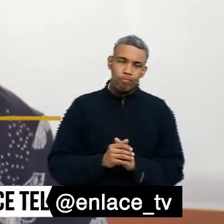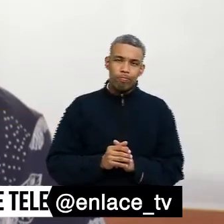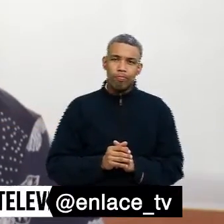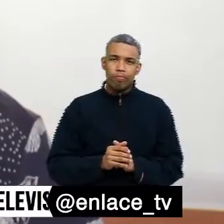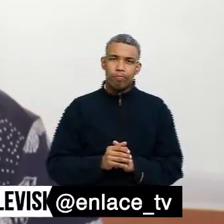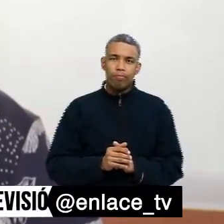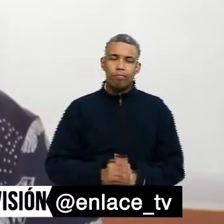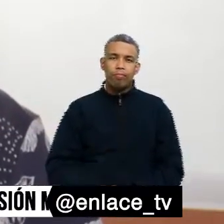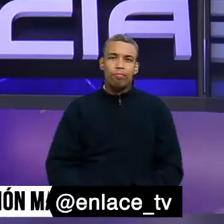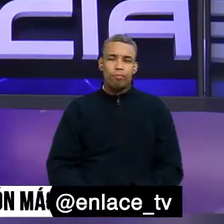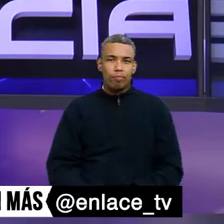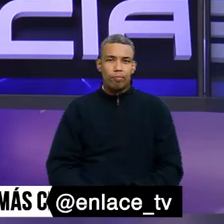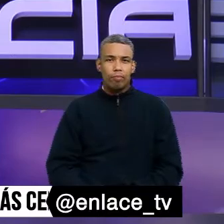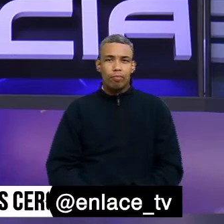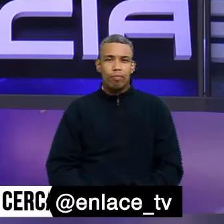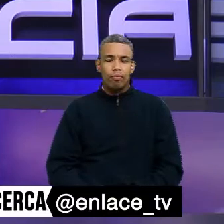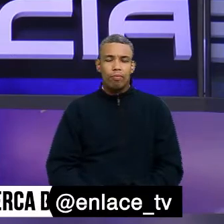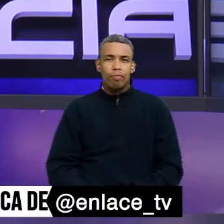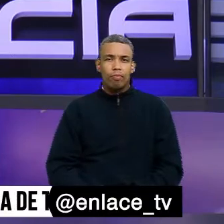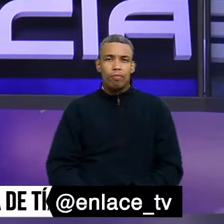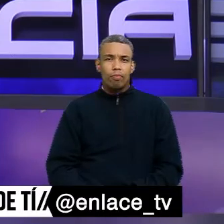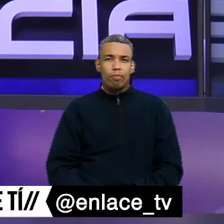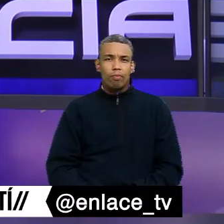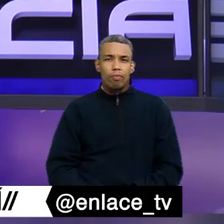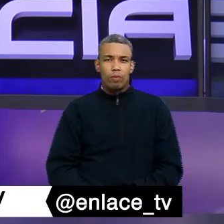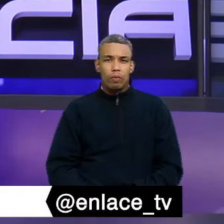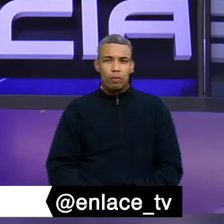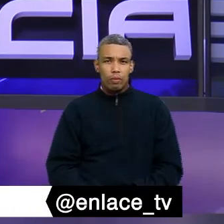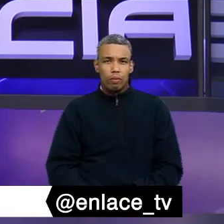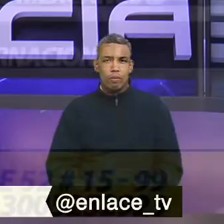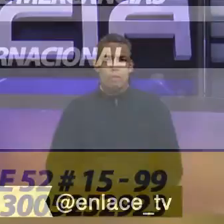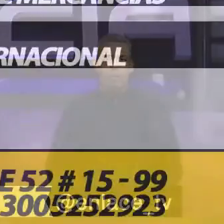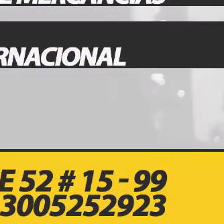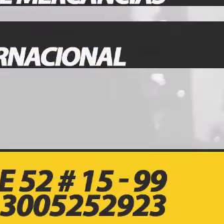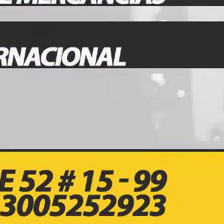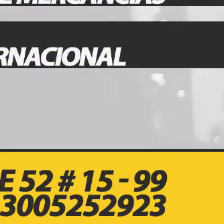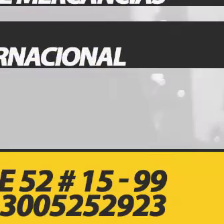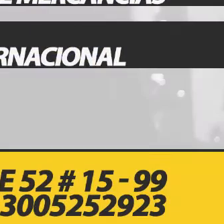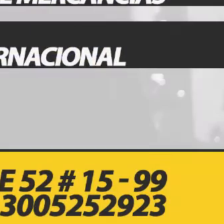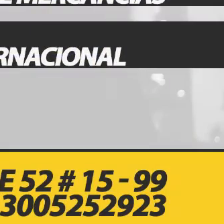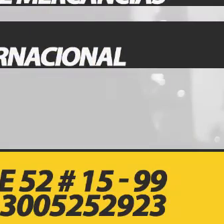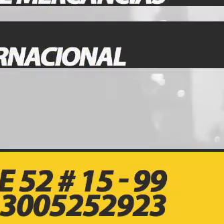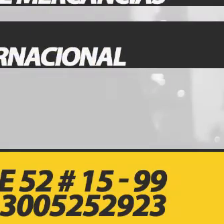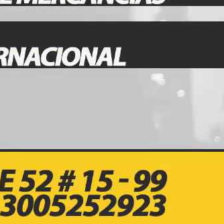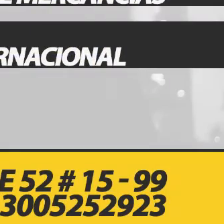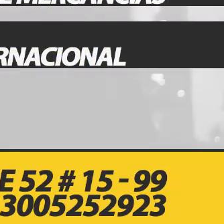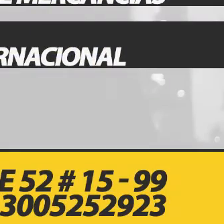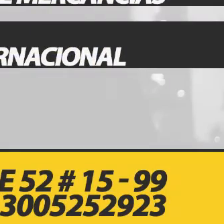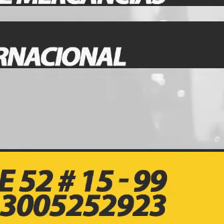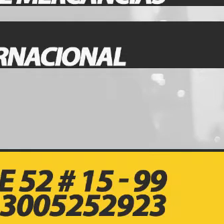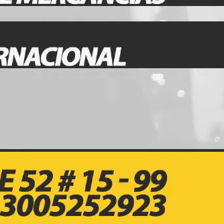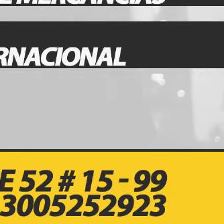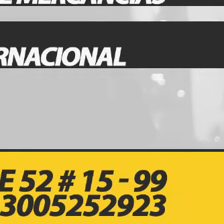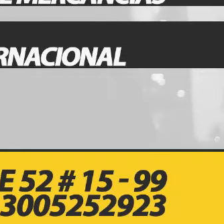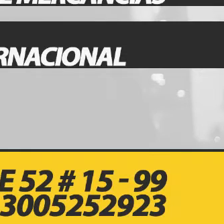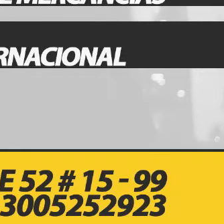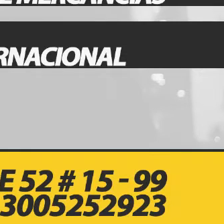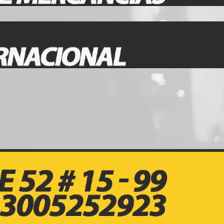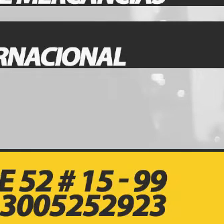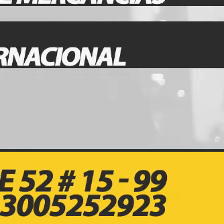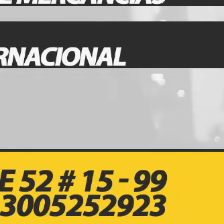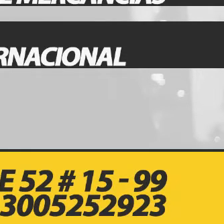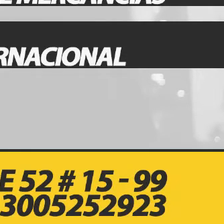Juntas de Acción Comunal. Estudia en el Instituto Nacional del Petróleo, INAP, nuevos programas en logística portuaria,